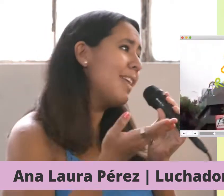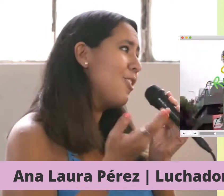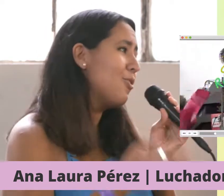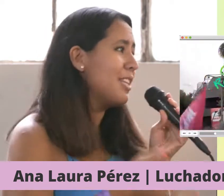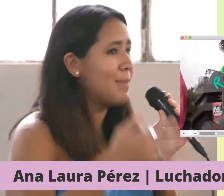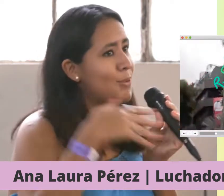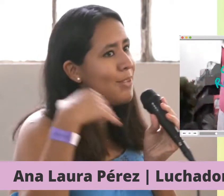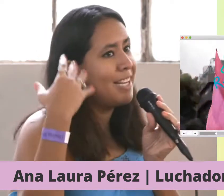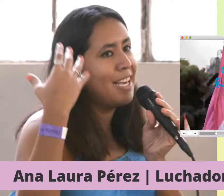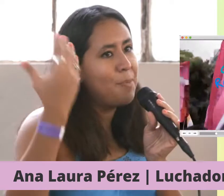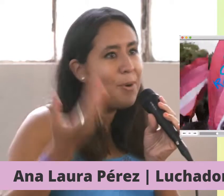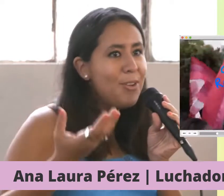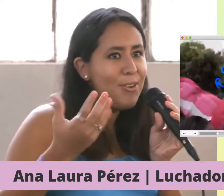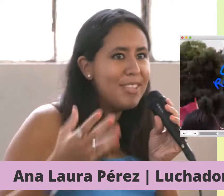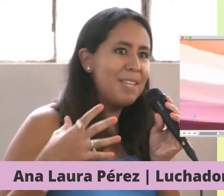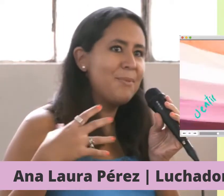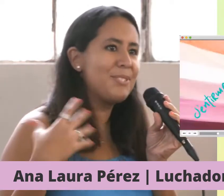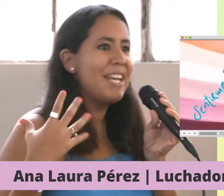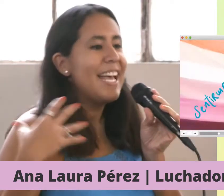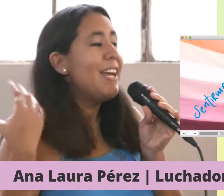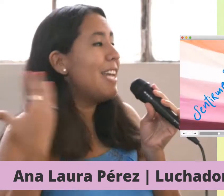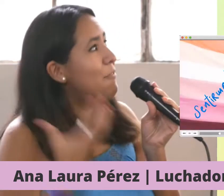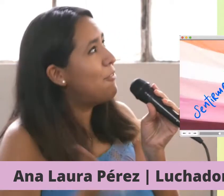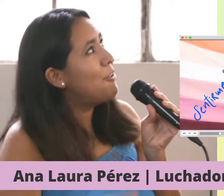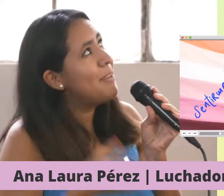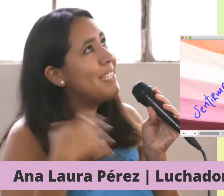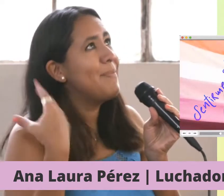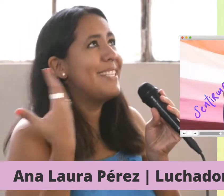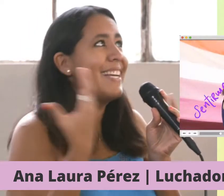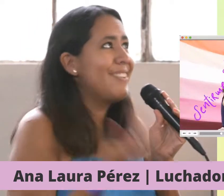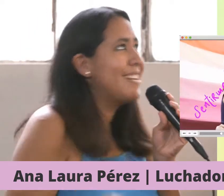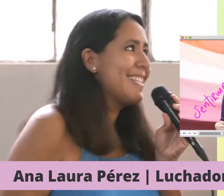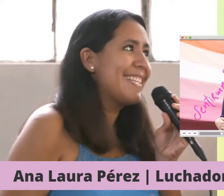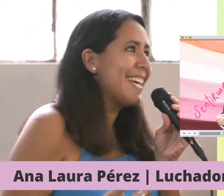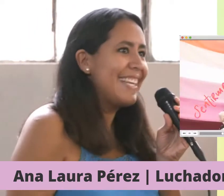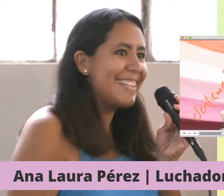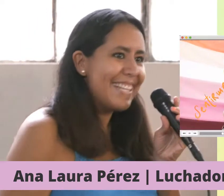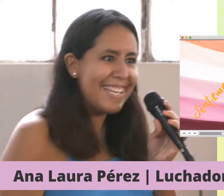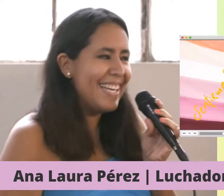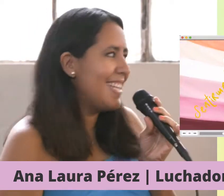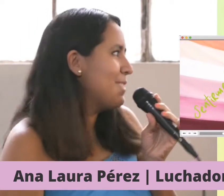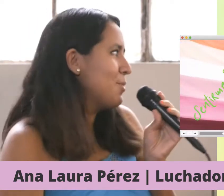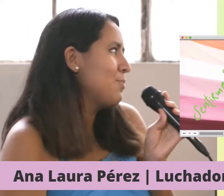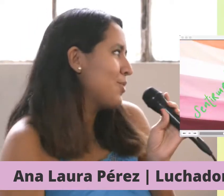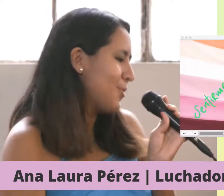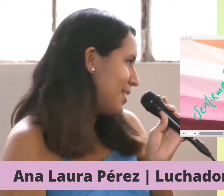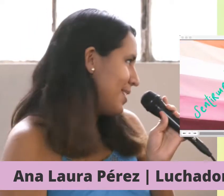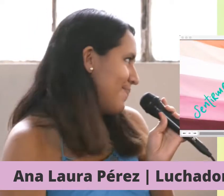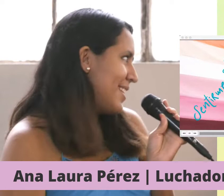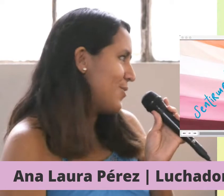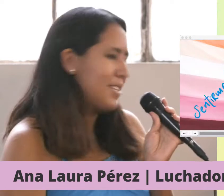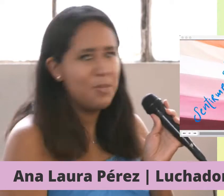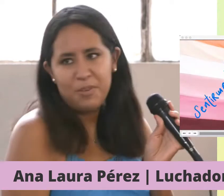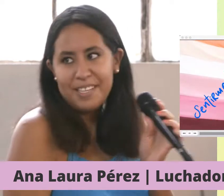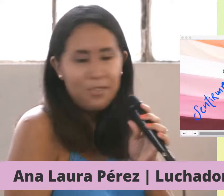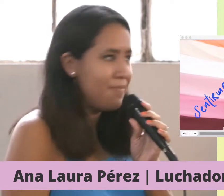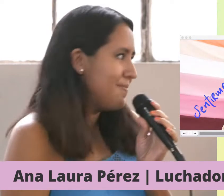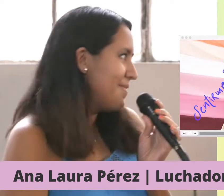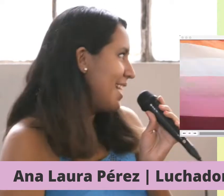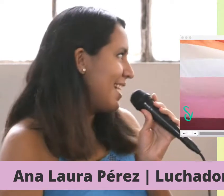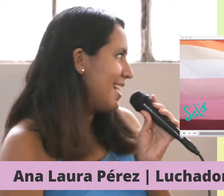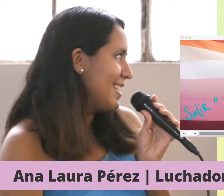un medio, tenemos una línea de apoyo, tenemos informes, investigaciones acerca de Internet, hacemos un montón de cosas. Entonces, pues